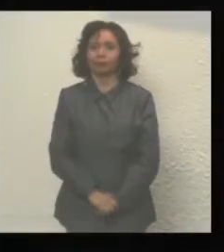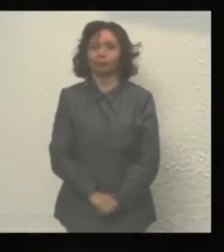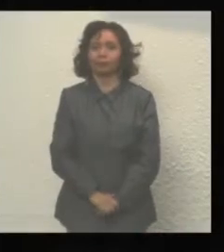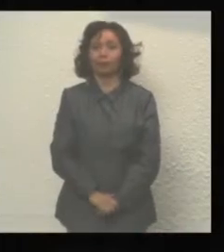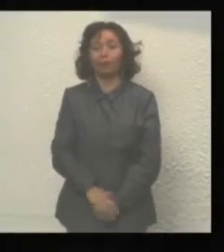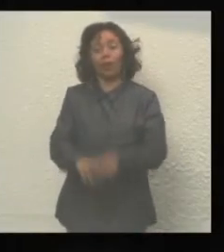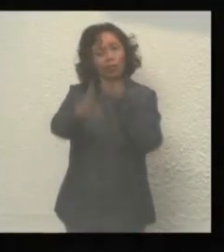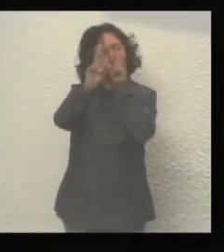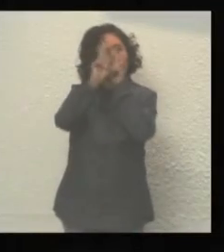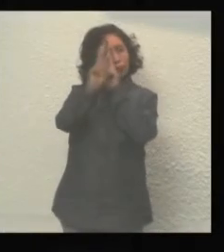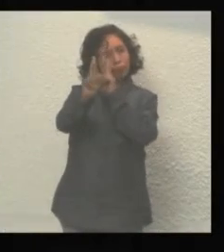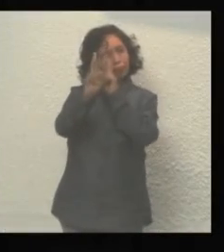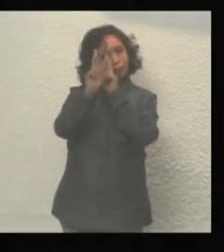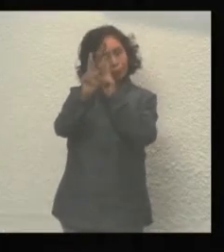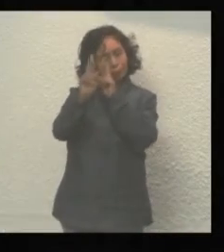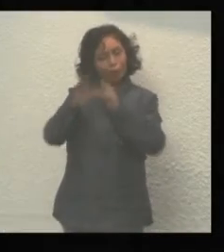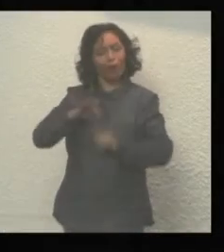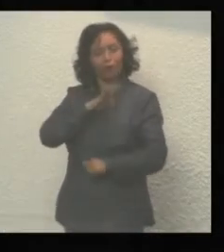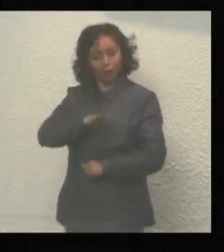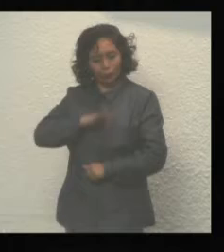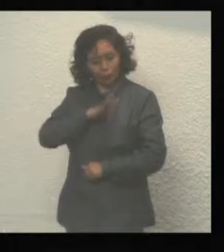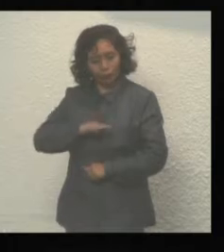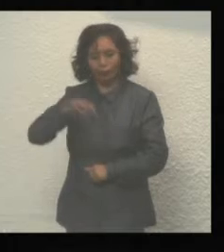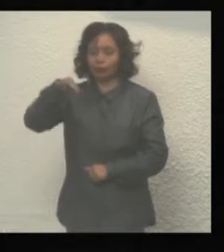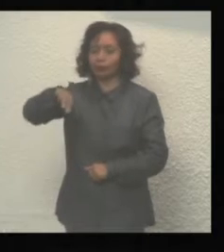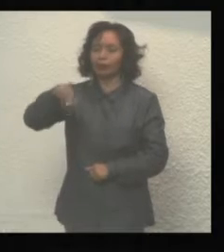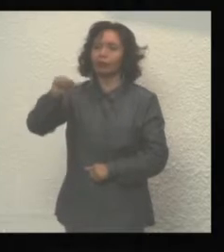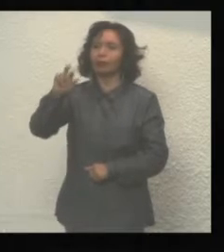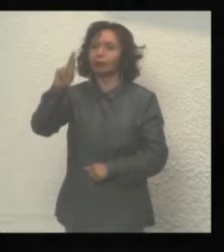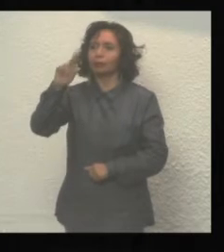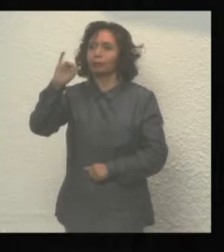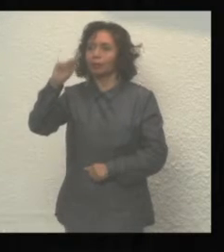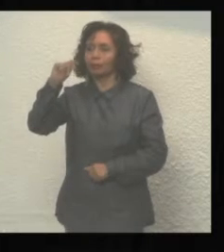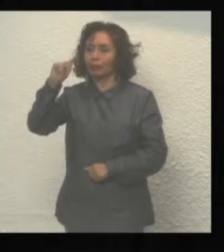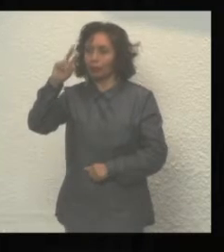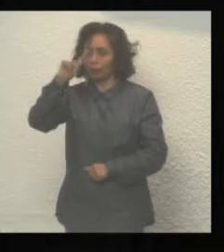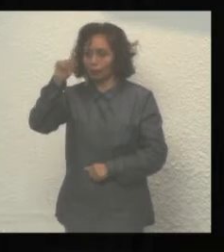Mi reconocimiento, Maritza, y mis felicitaciones por este merecido premio.